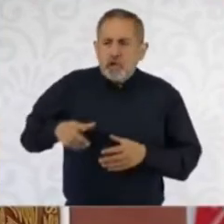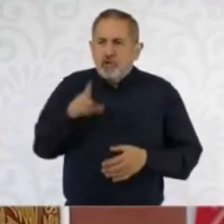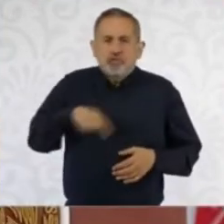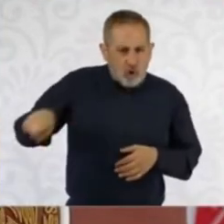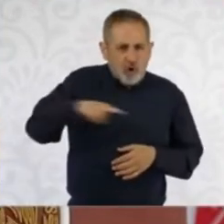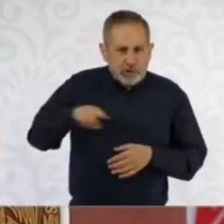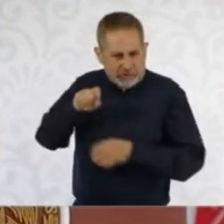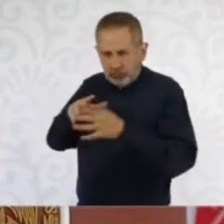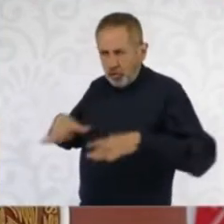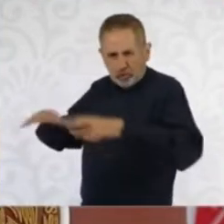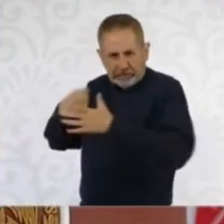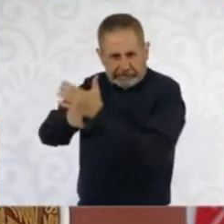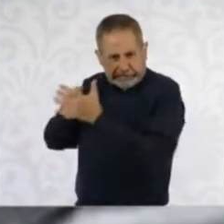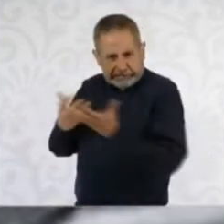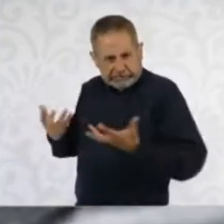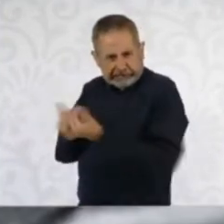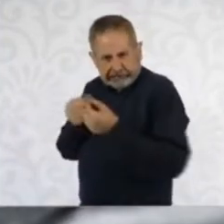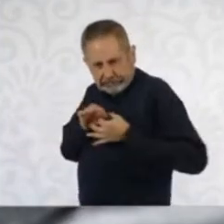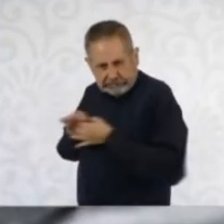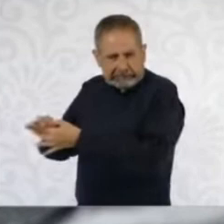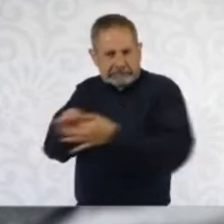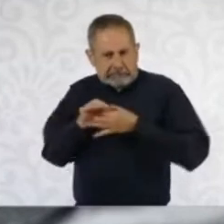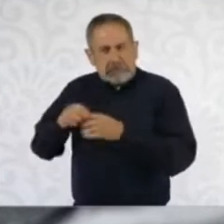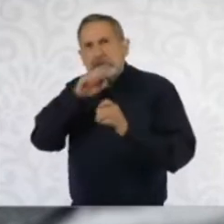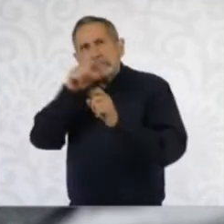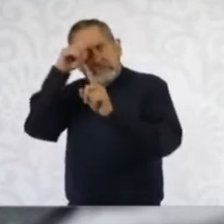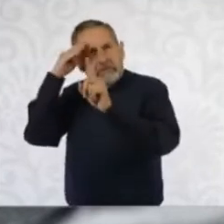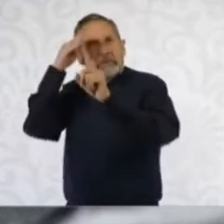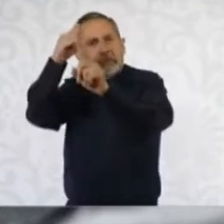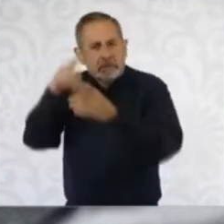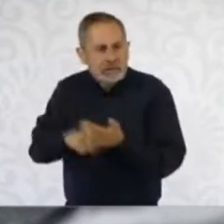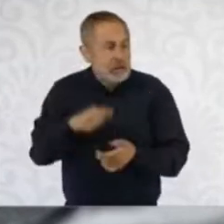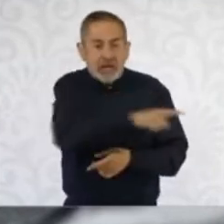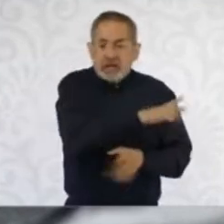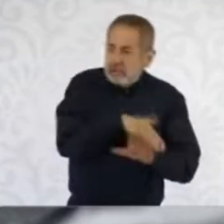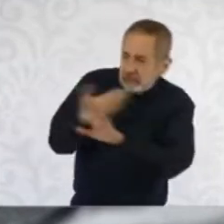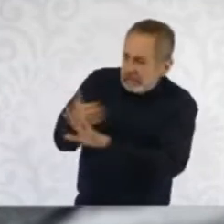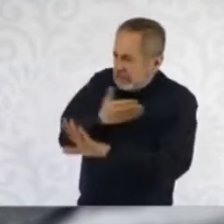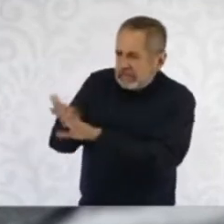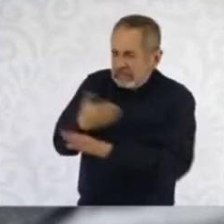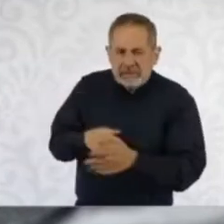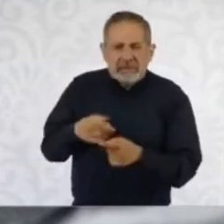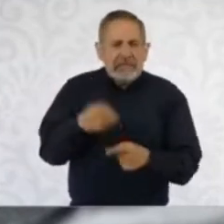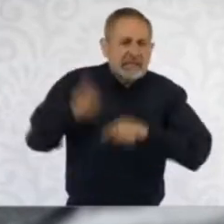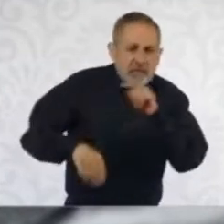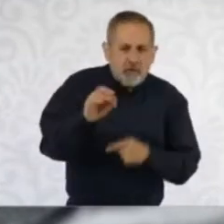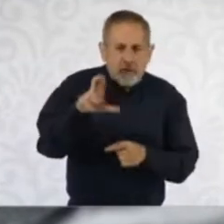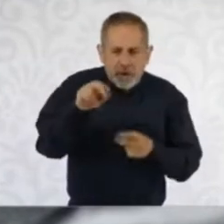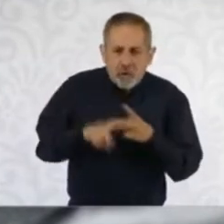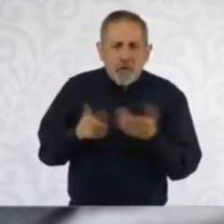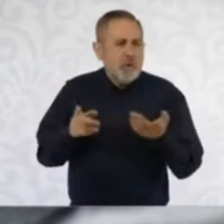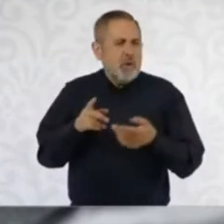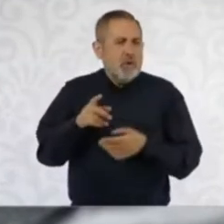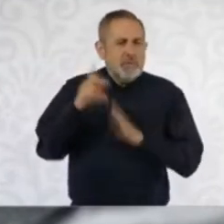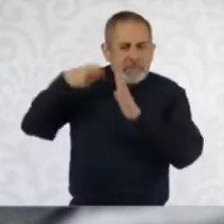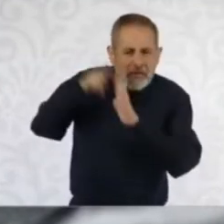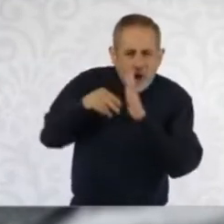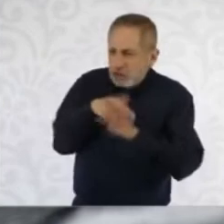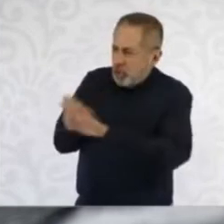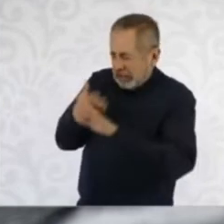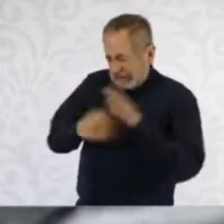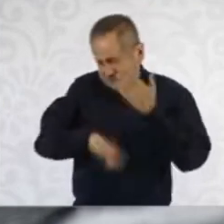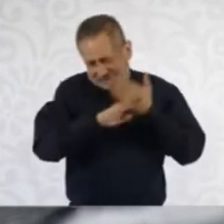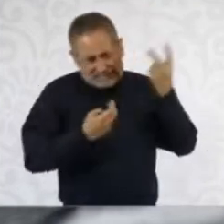los que participamos en ese momento, porque vivimos videoescándalos, desafuero, un paraje San Juan, una ofensiva muy